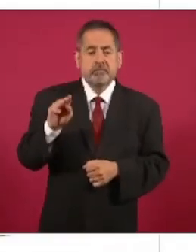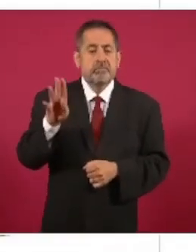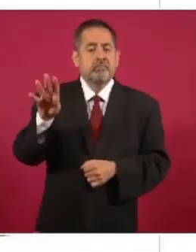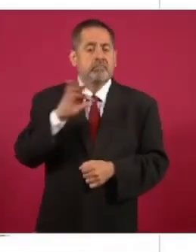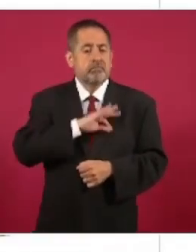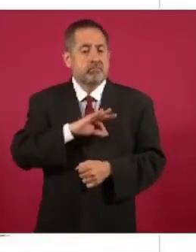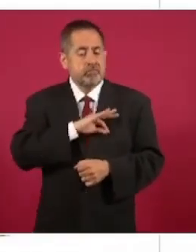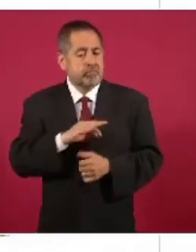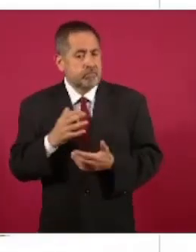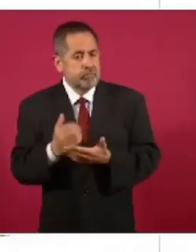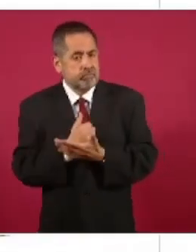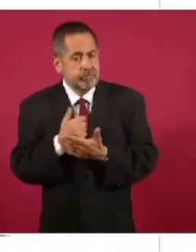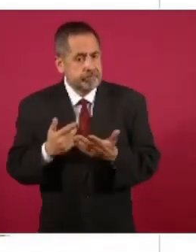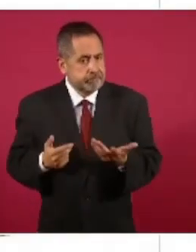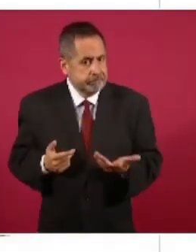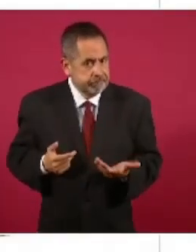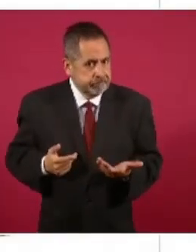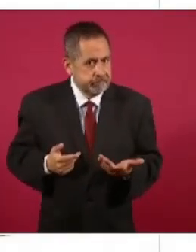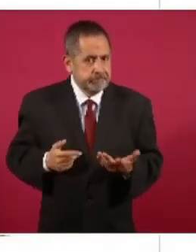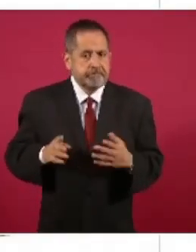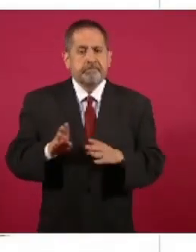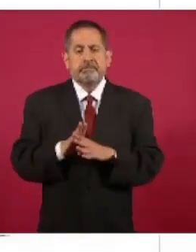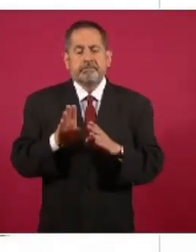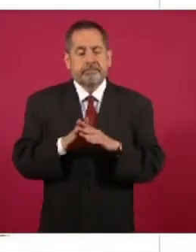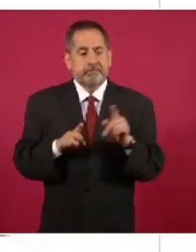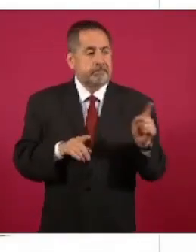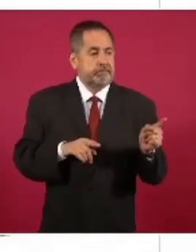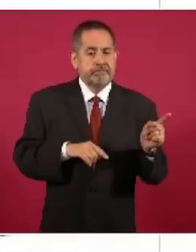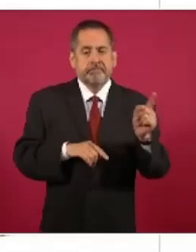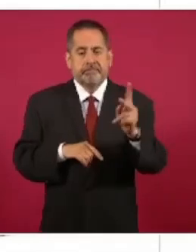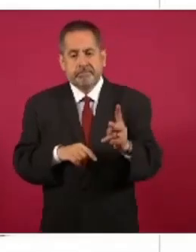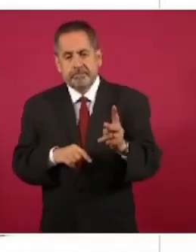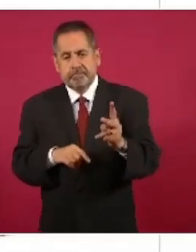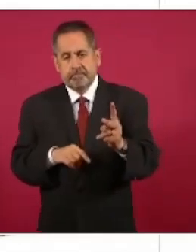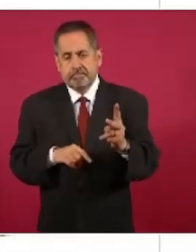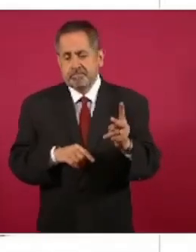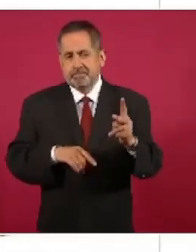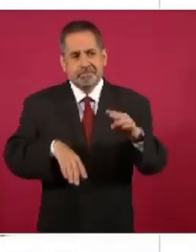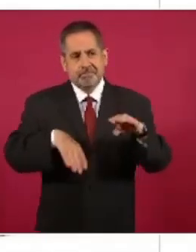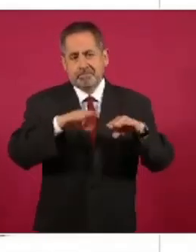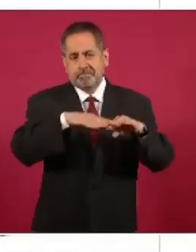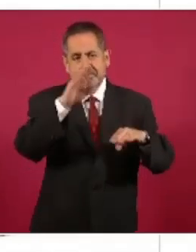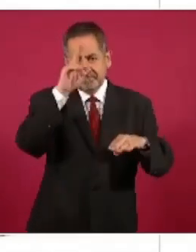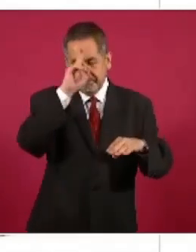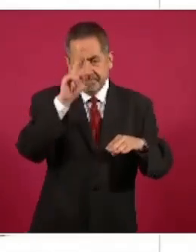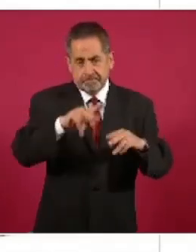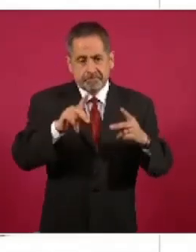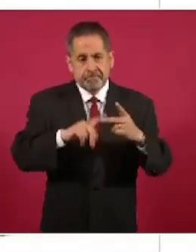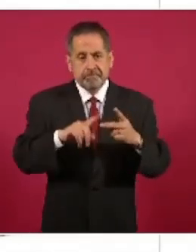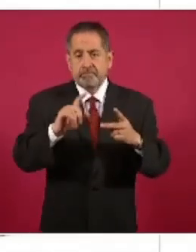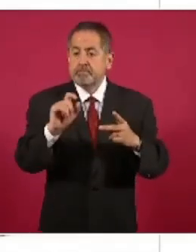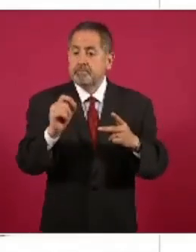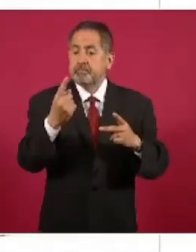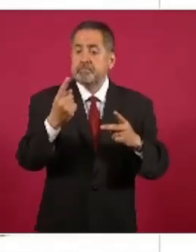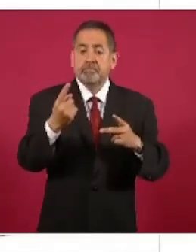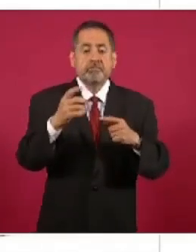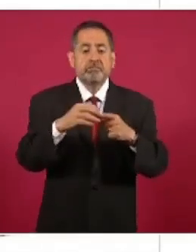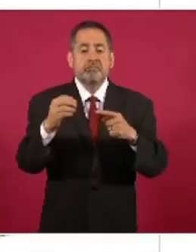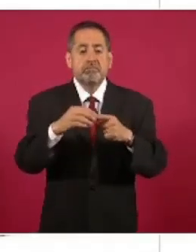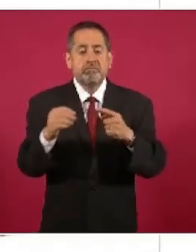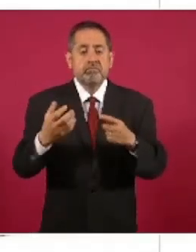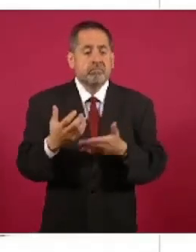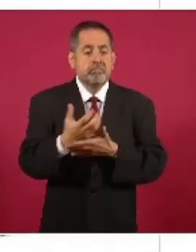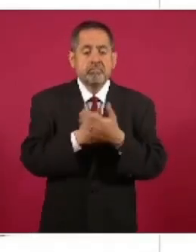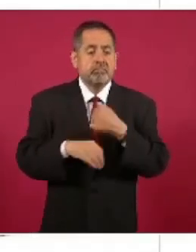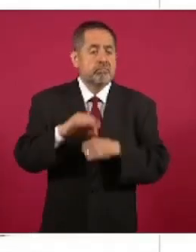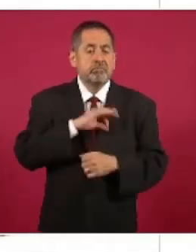3 pesos con 94 centavos. Por eso podemos ver que la otra gasolinera tiene un margen altísimo. Con los 21 centavos de margen, es con lo que